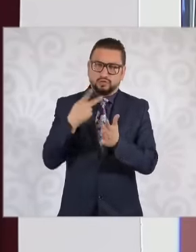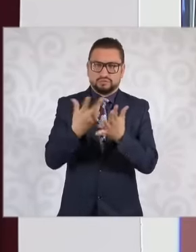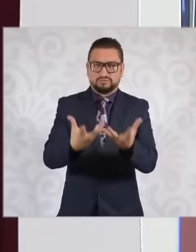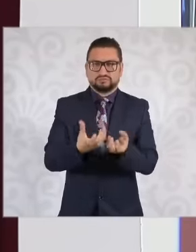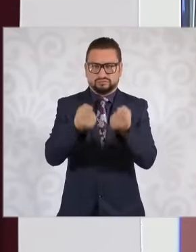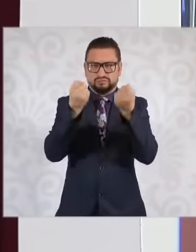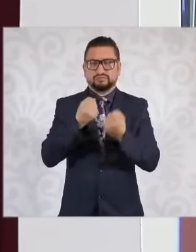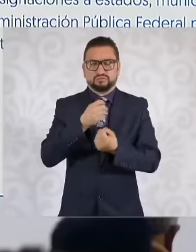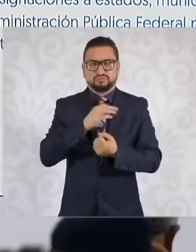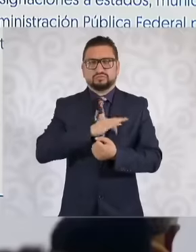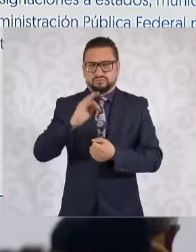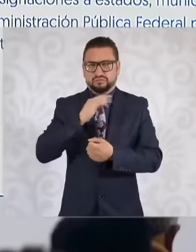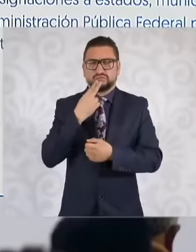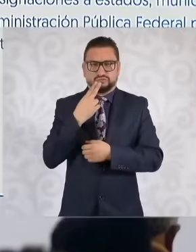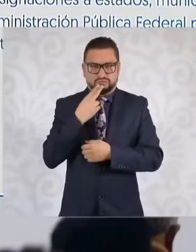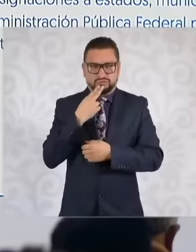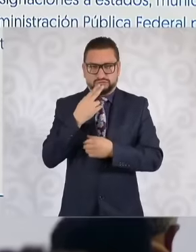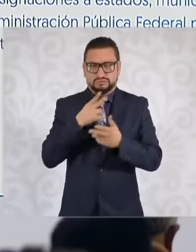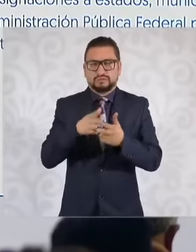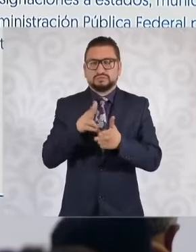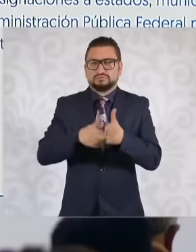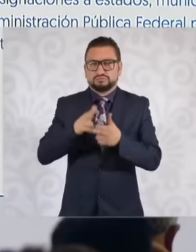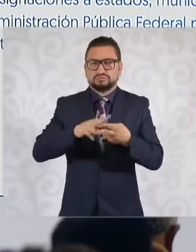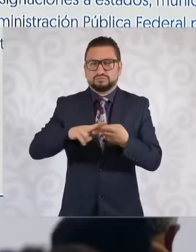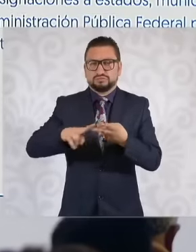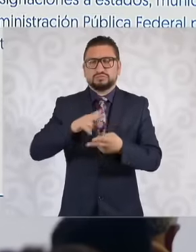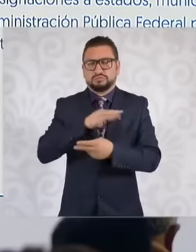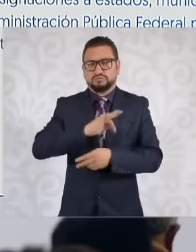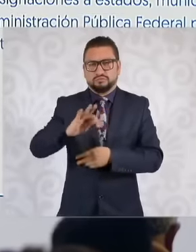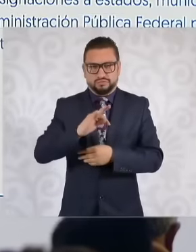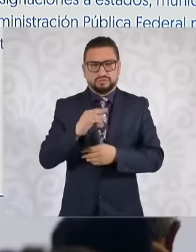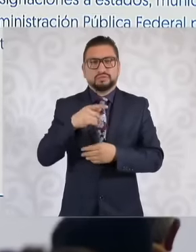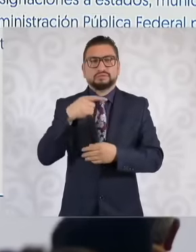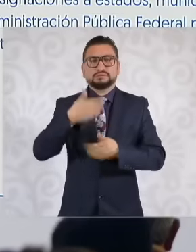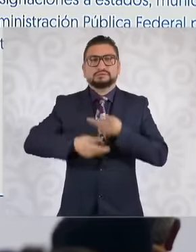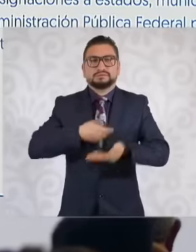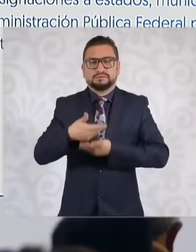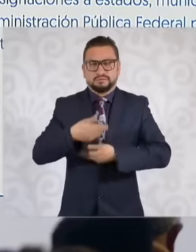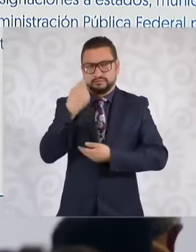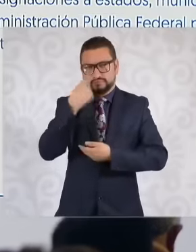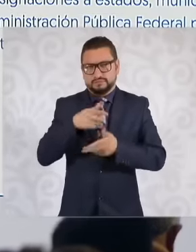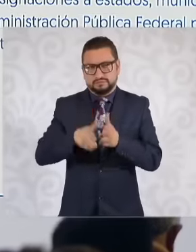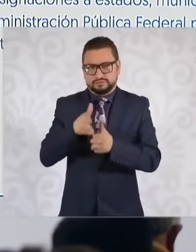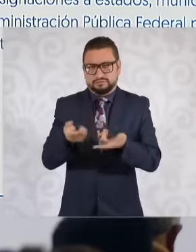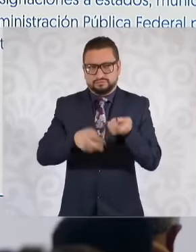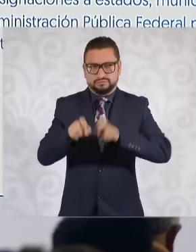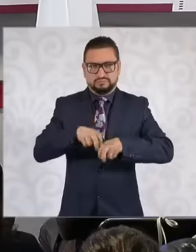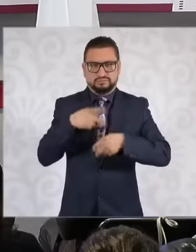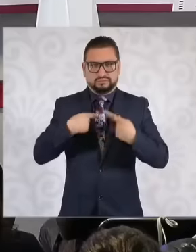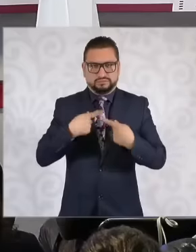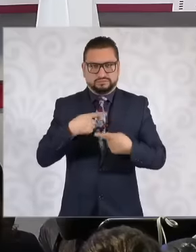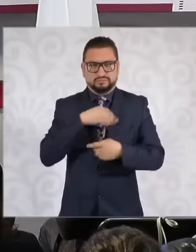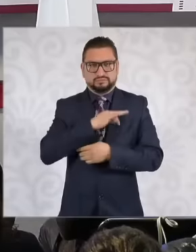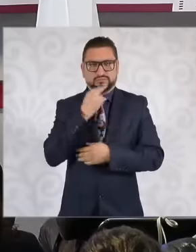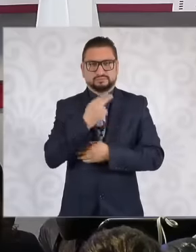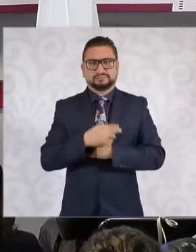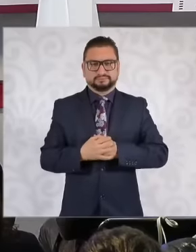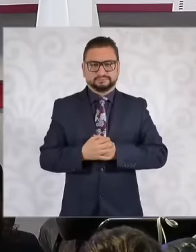la posibilidad de que se operen públicamente estas vías con un servicio de transporte de pasajeros. La que sigue, por